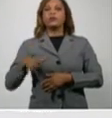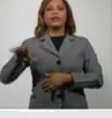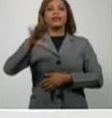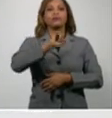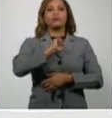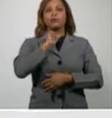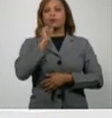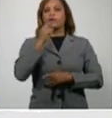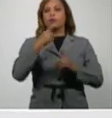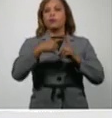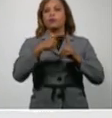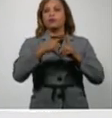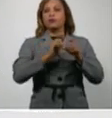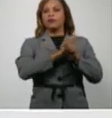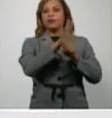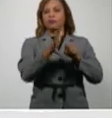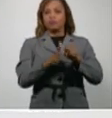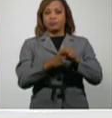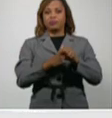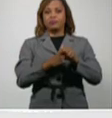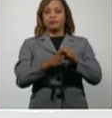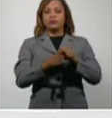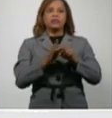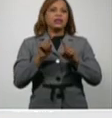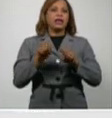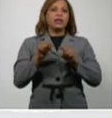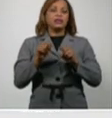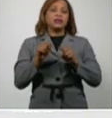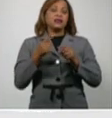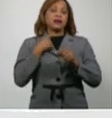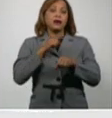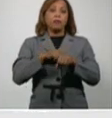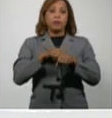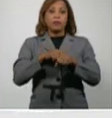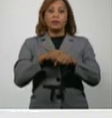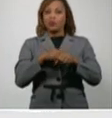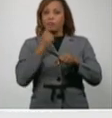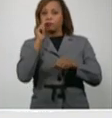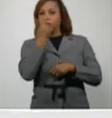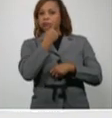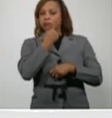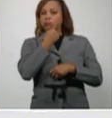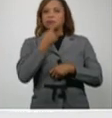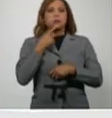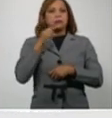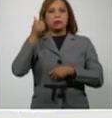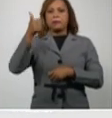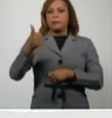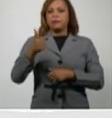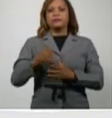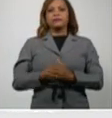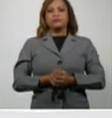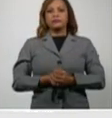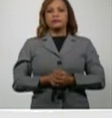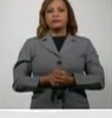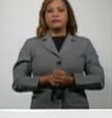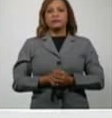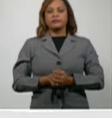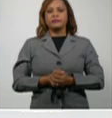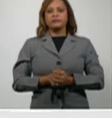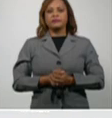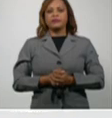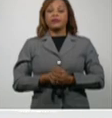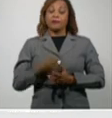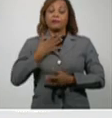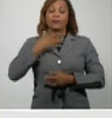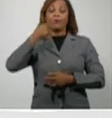confirmados pues han sido totalmente asintomáticos. Hace muy riesgosa esta característica a